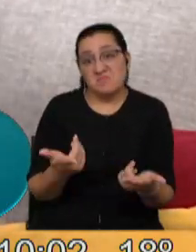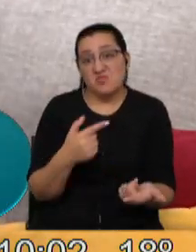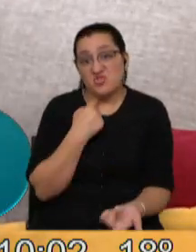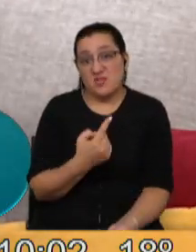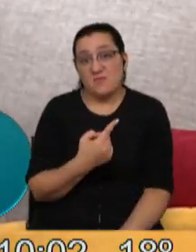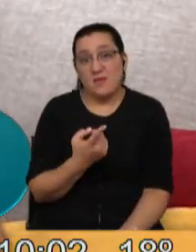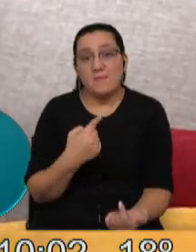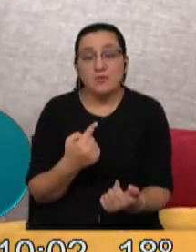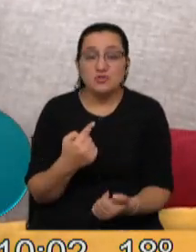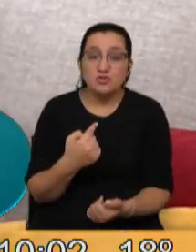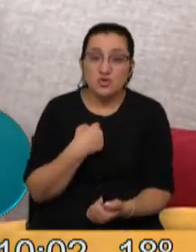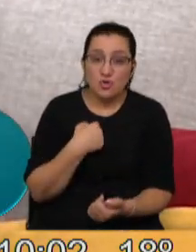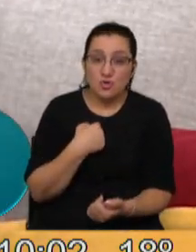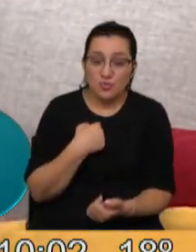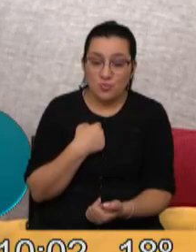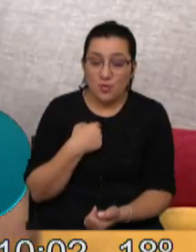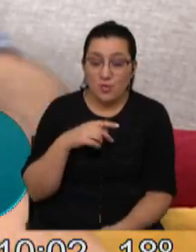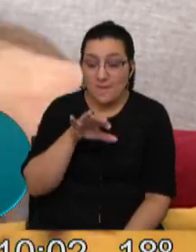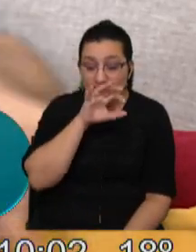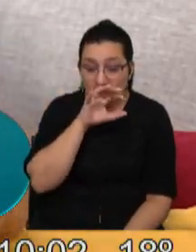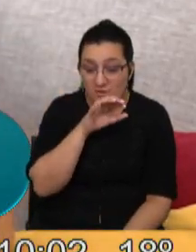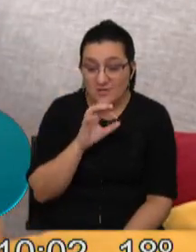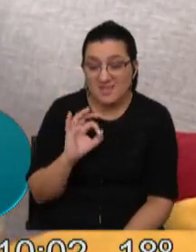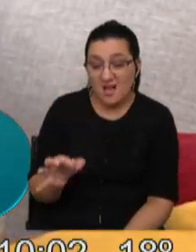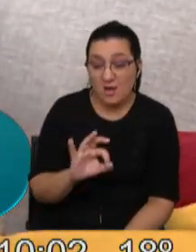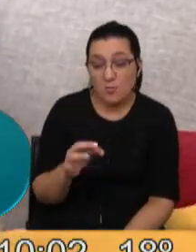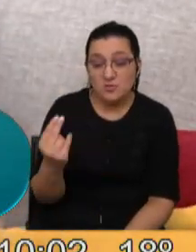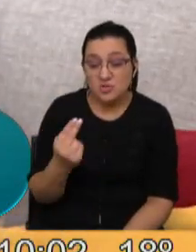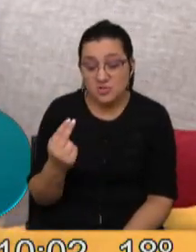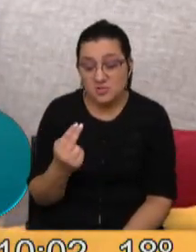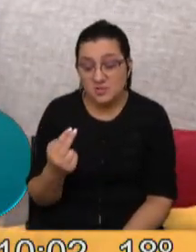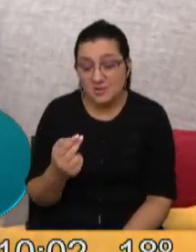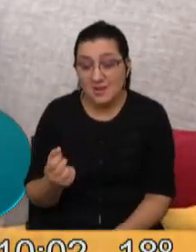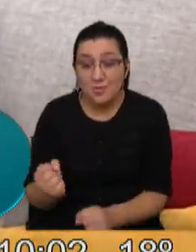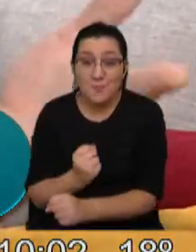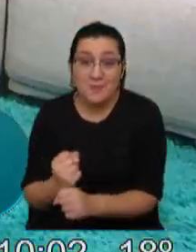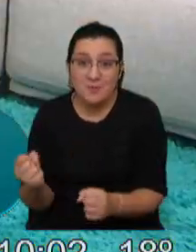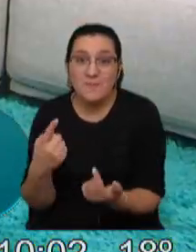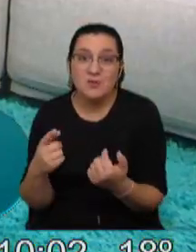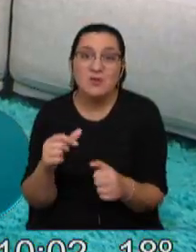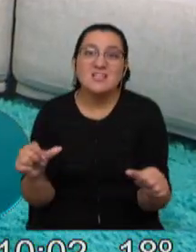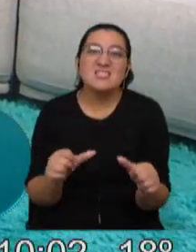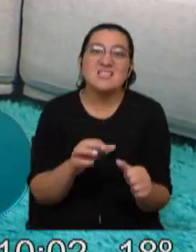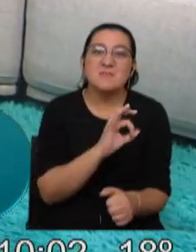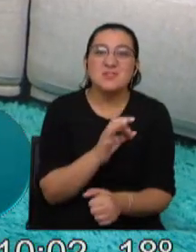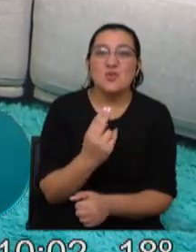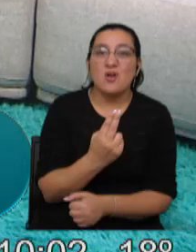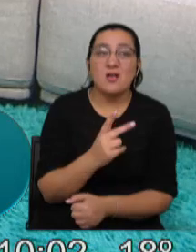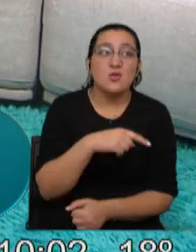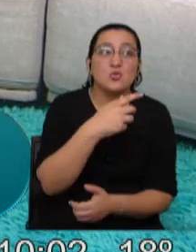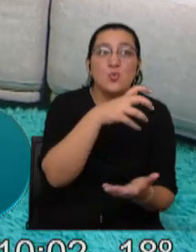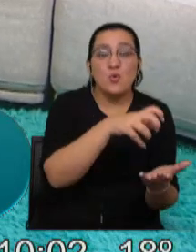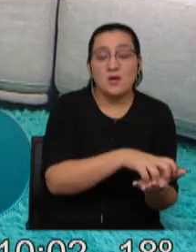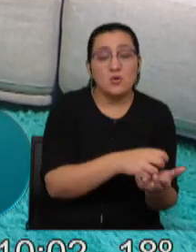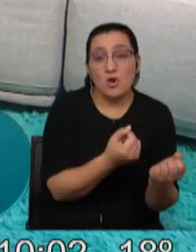Pero si yo lo que trato es cuando hace, le doy un premio. Pero cuando hace en cualquier otro lado, obviamente que si tenemos una casa grande, no podemos poner los diarios allá